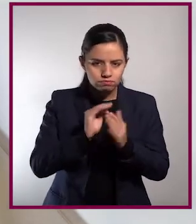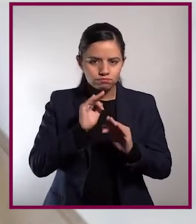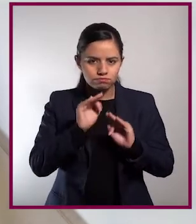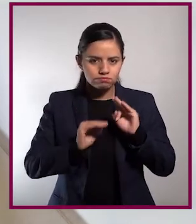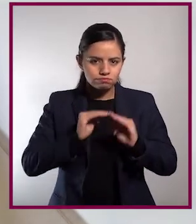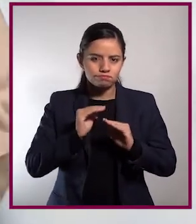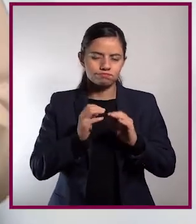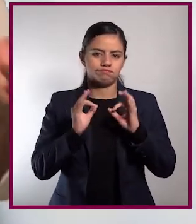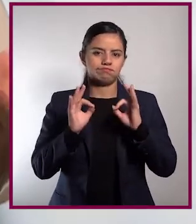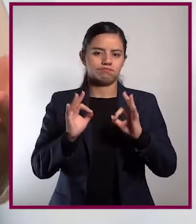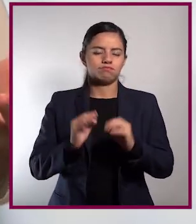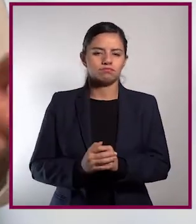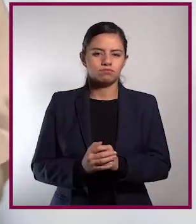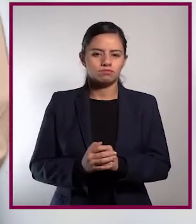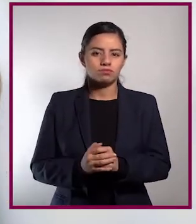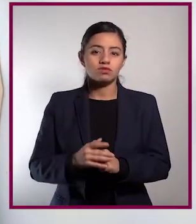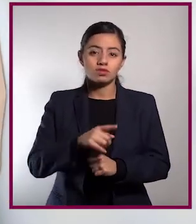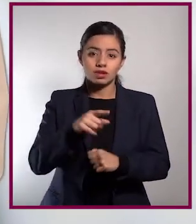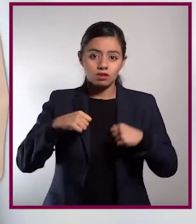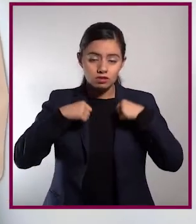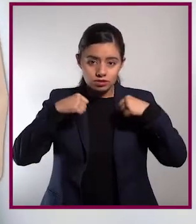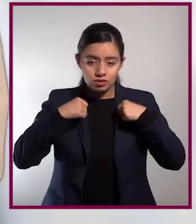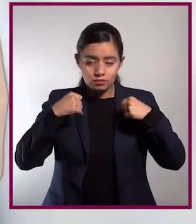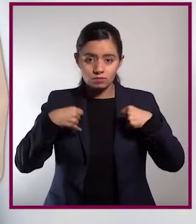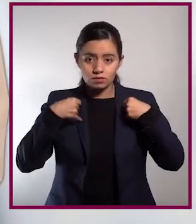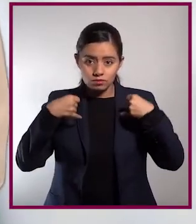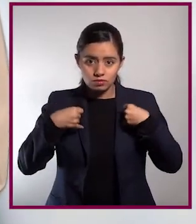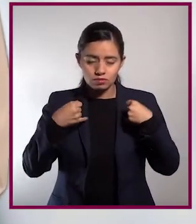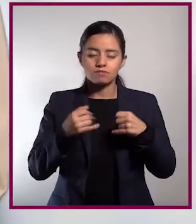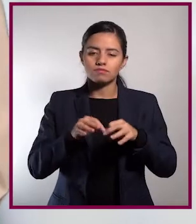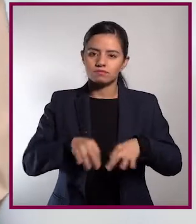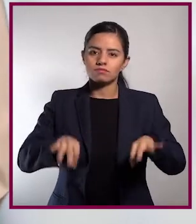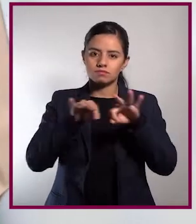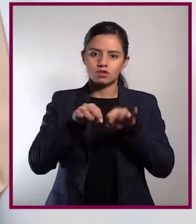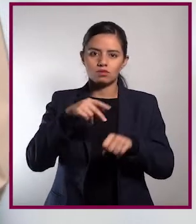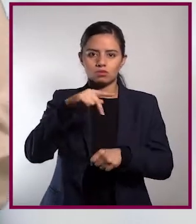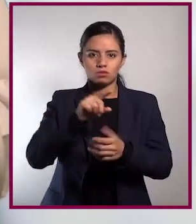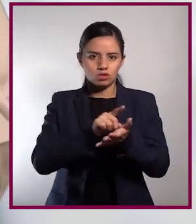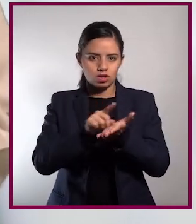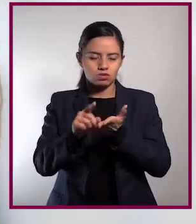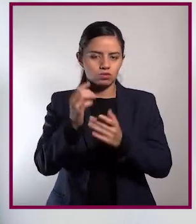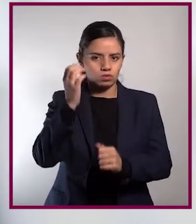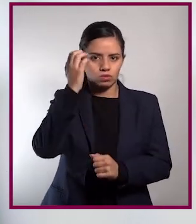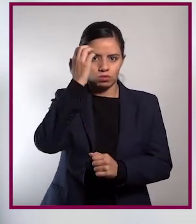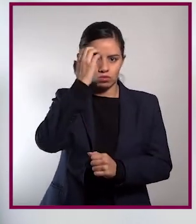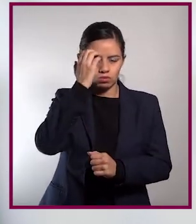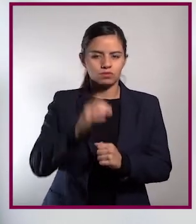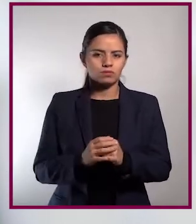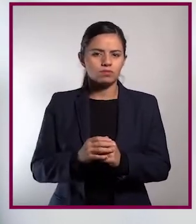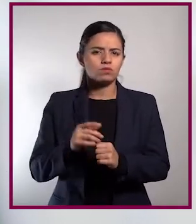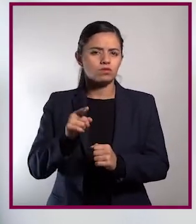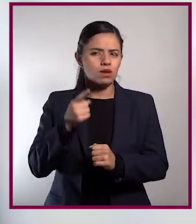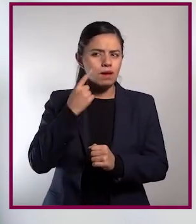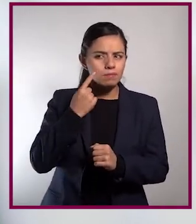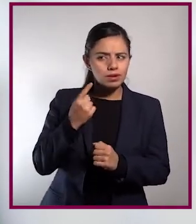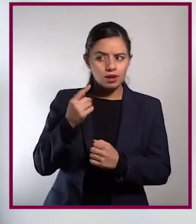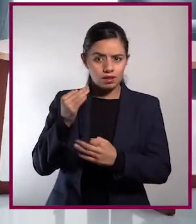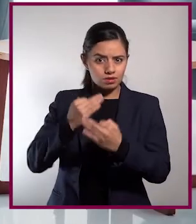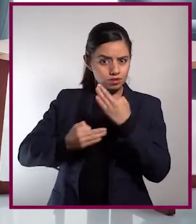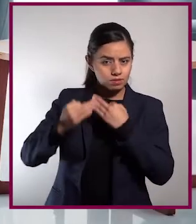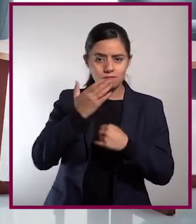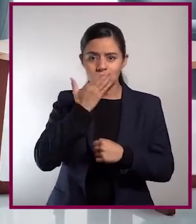condición que tengamos. Como adolescente es importante que conozcas tus derechos como paciente e identifiques si te están atendiendo